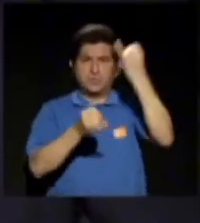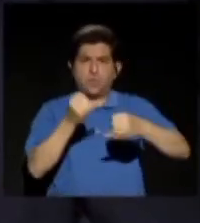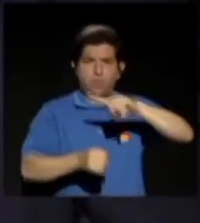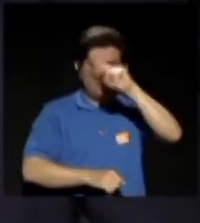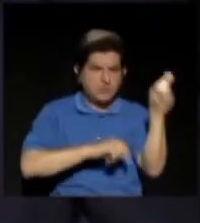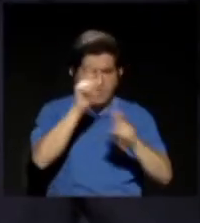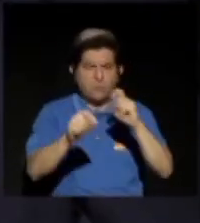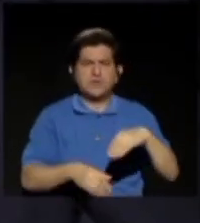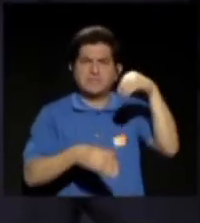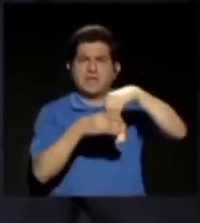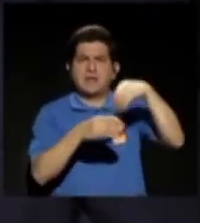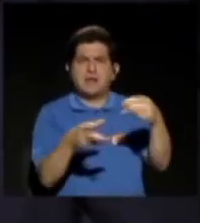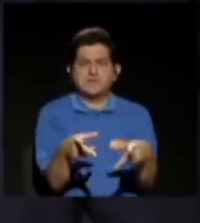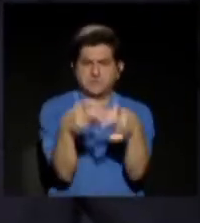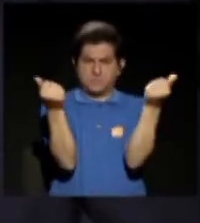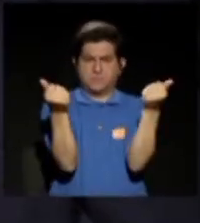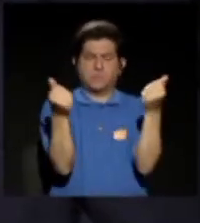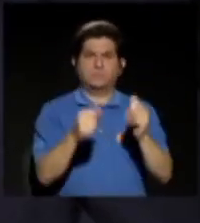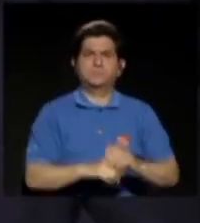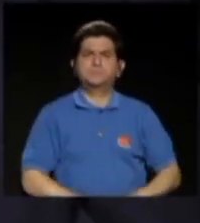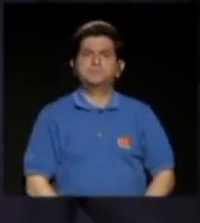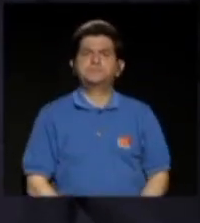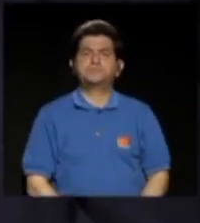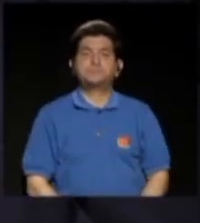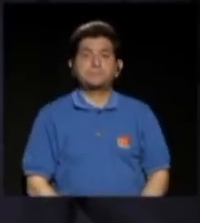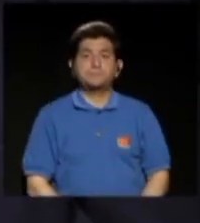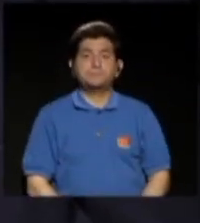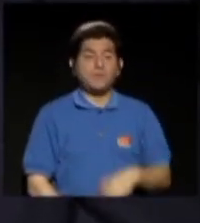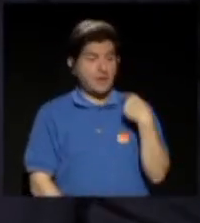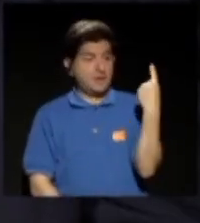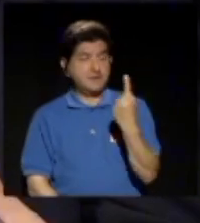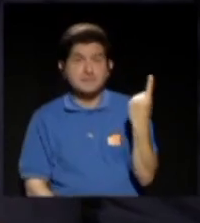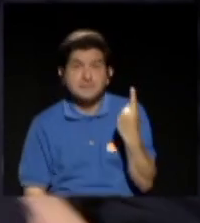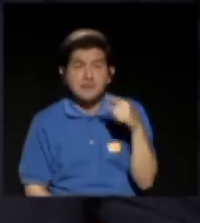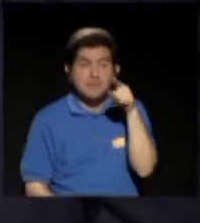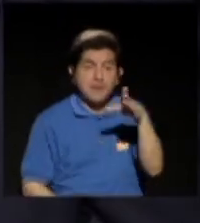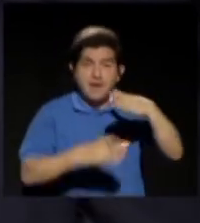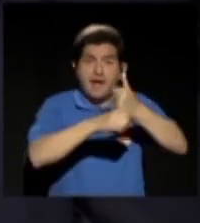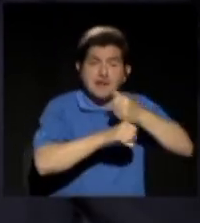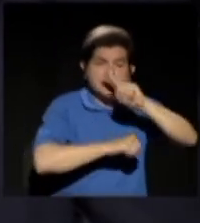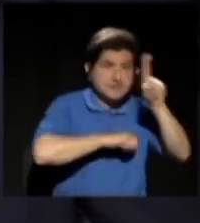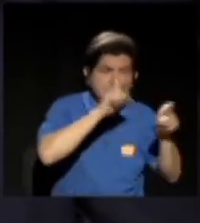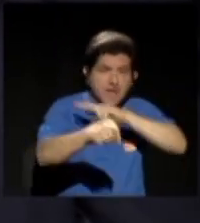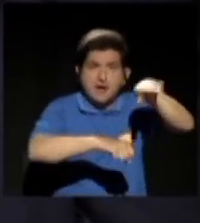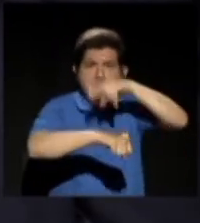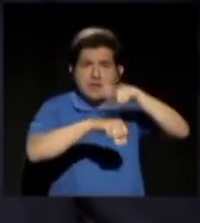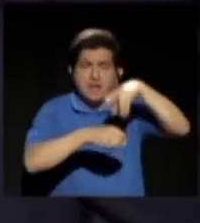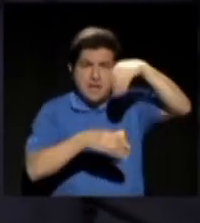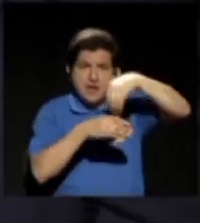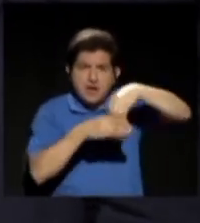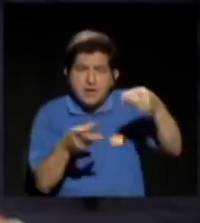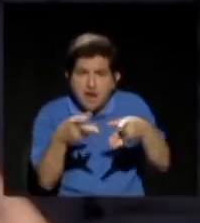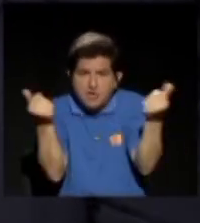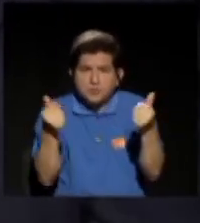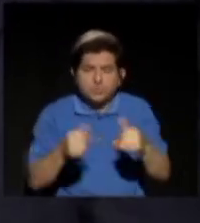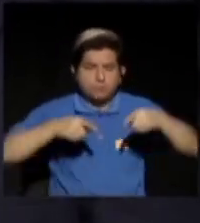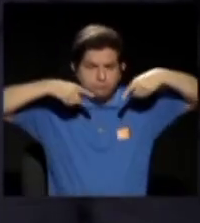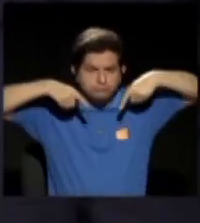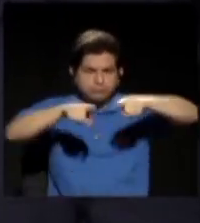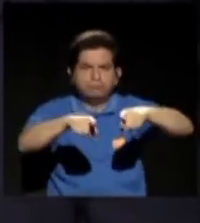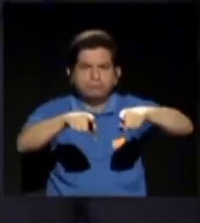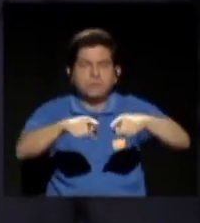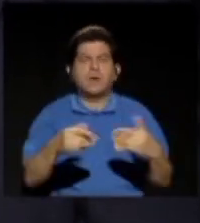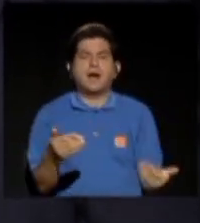de ingresos y gastos. Entonces, efectivamente, cada vez que se haga una encuesta nacional de ingresos y gastos, a la par va a haber